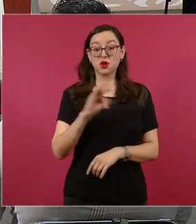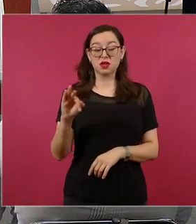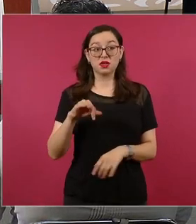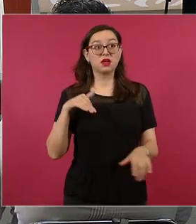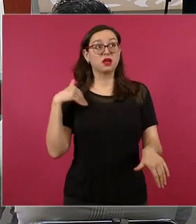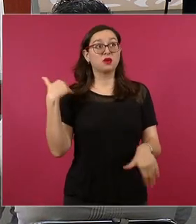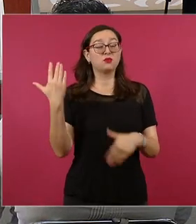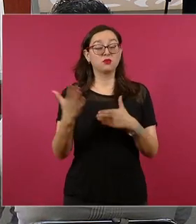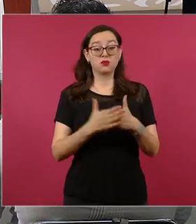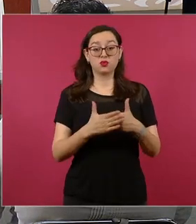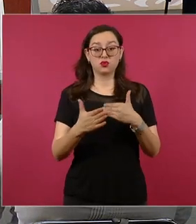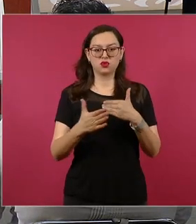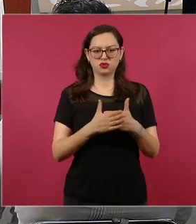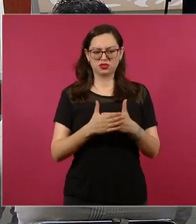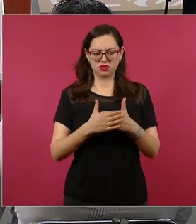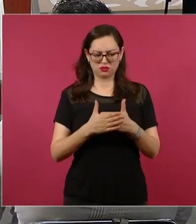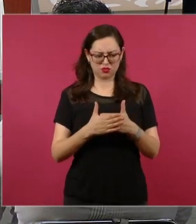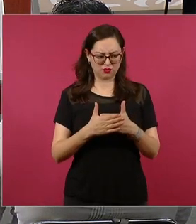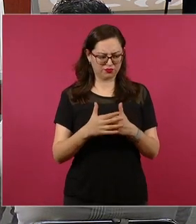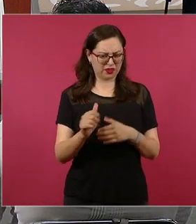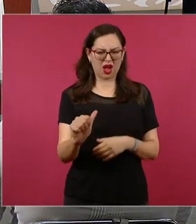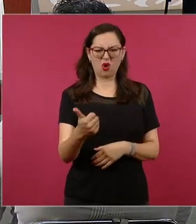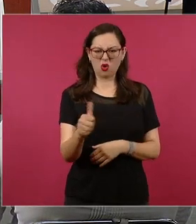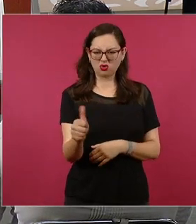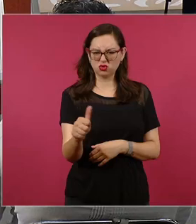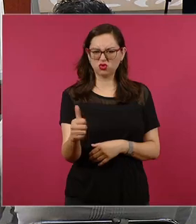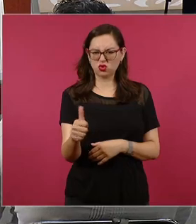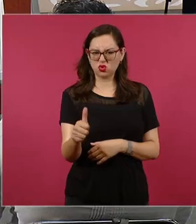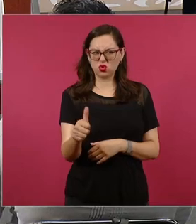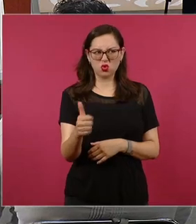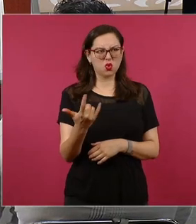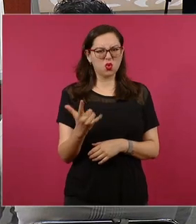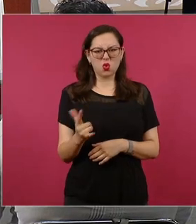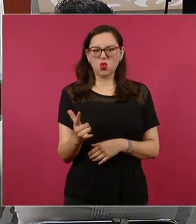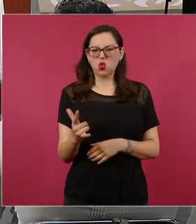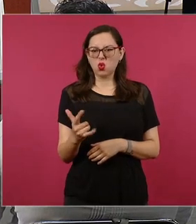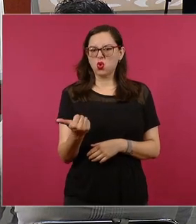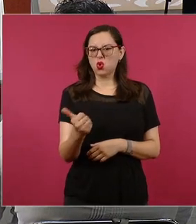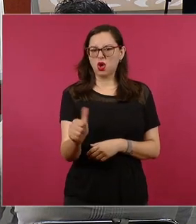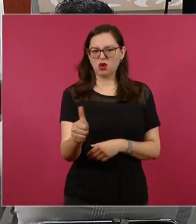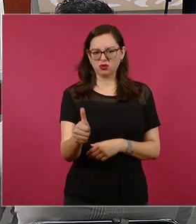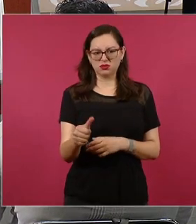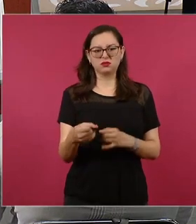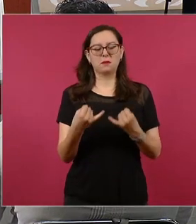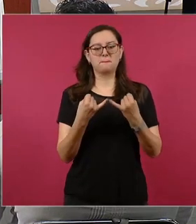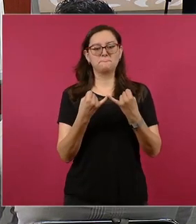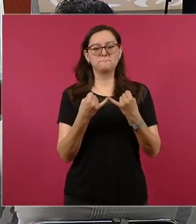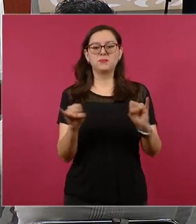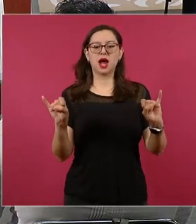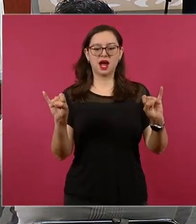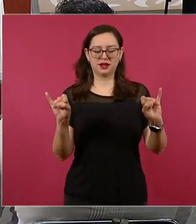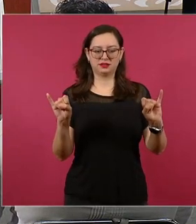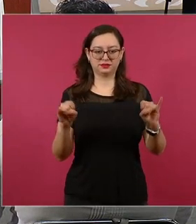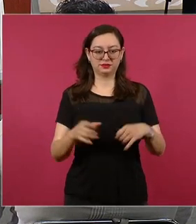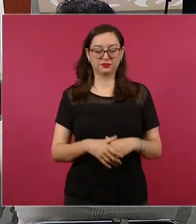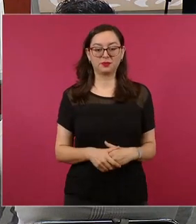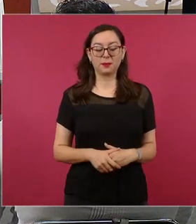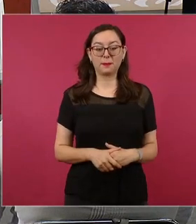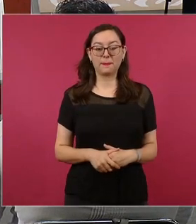inaugurar como en julio, agosto. Y es un camino